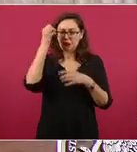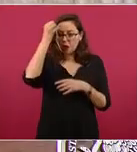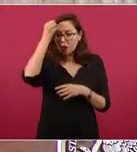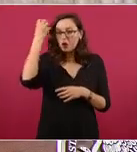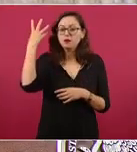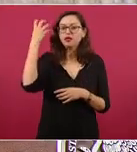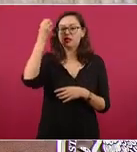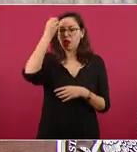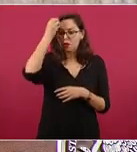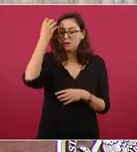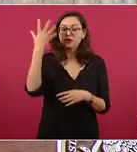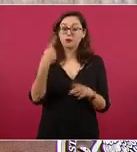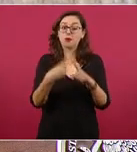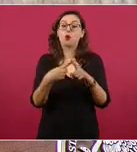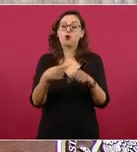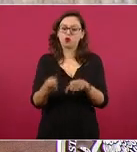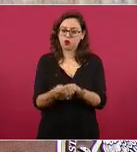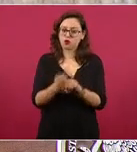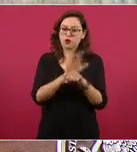no olvido cosas.